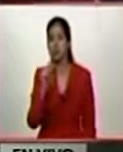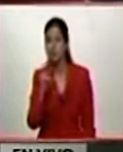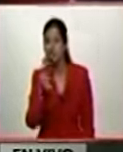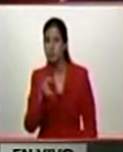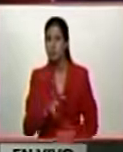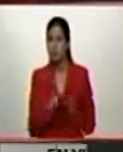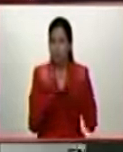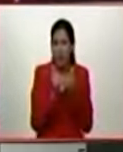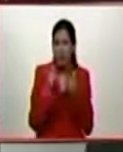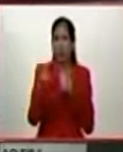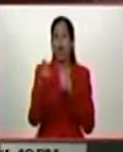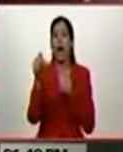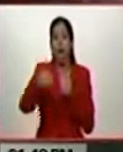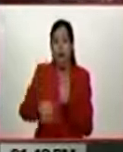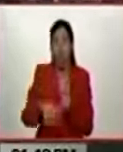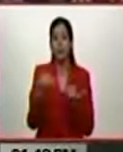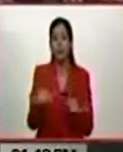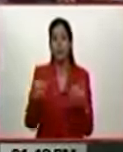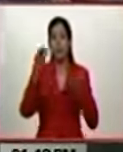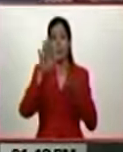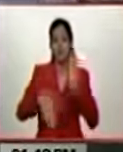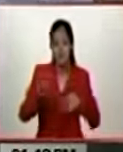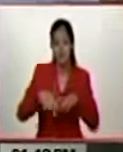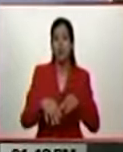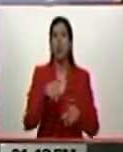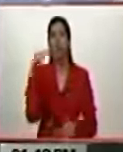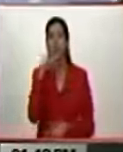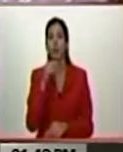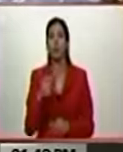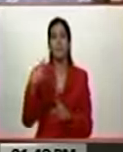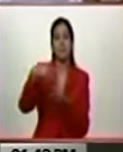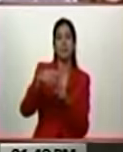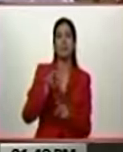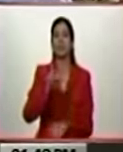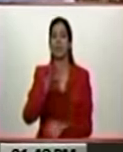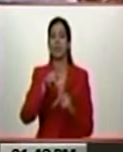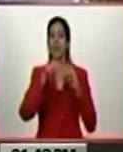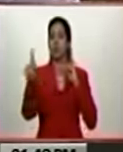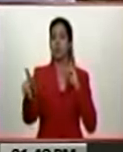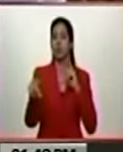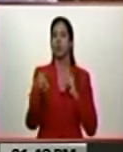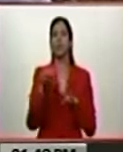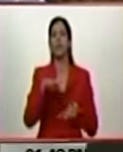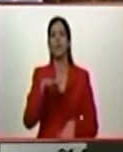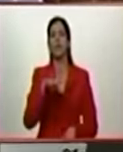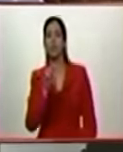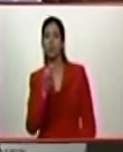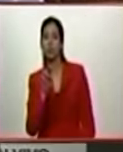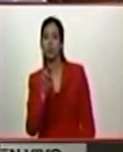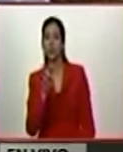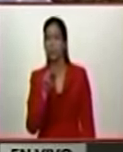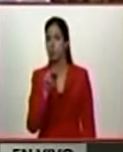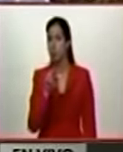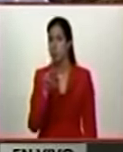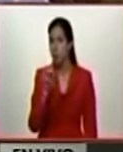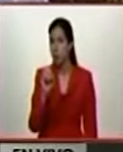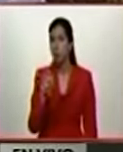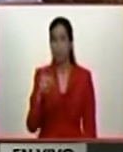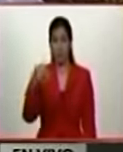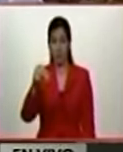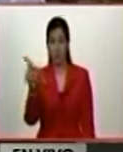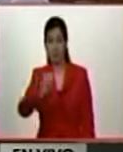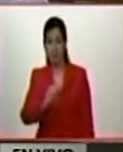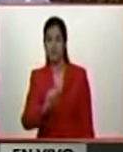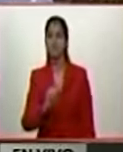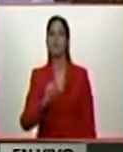en Barlovento. En octubre entregaremos la ampliación de 3 kilómetros en Turumo. En noviembre entregaremos